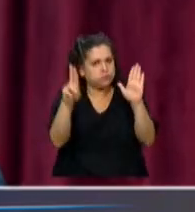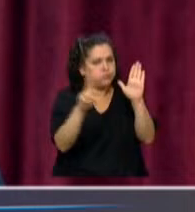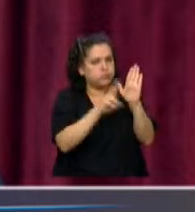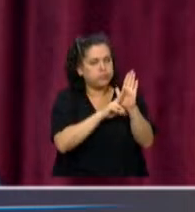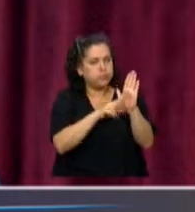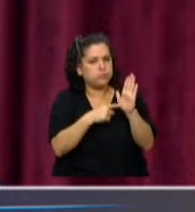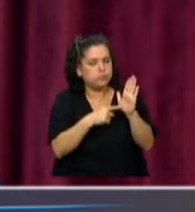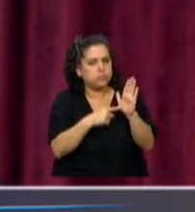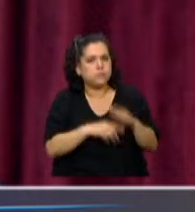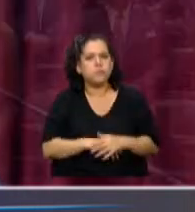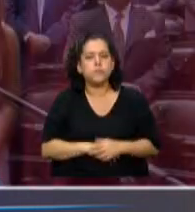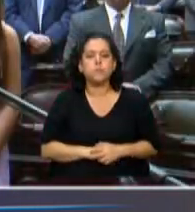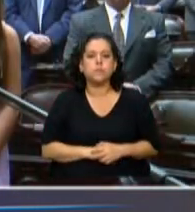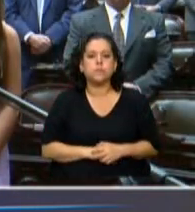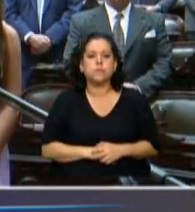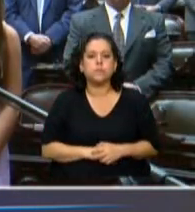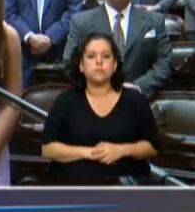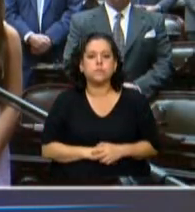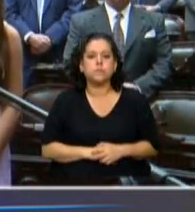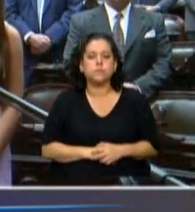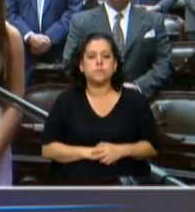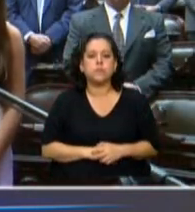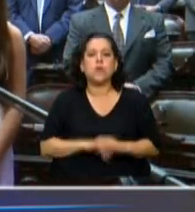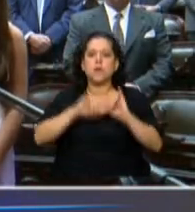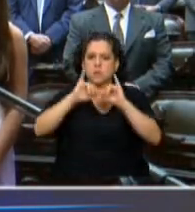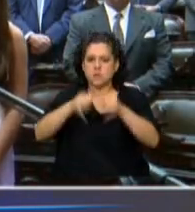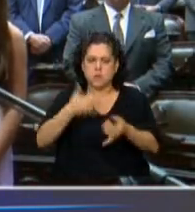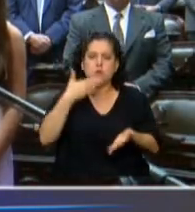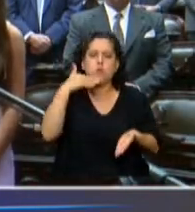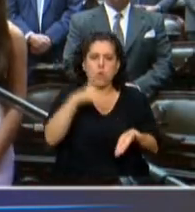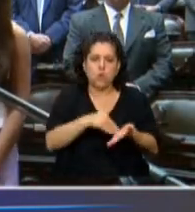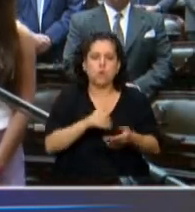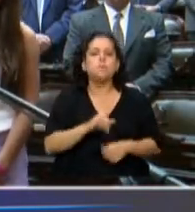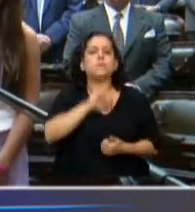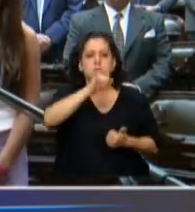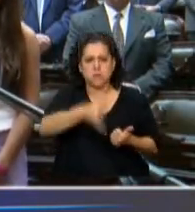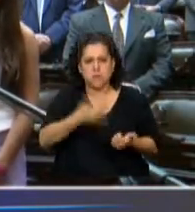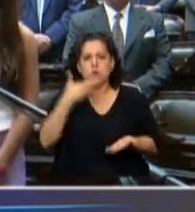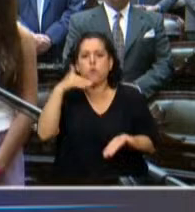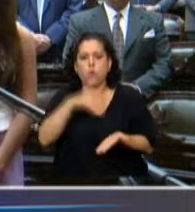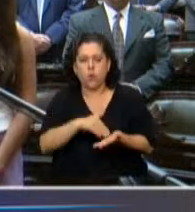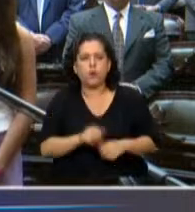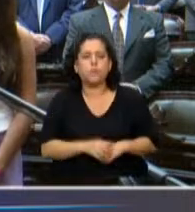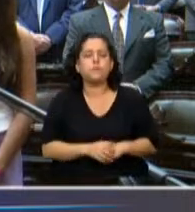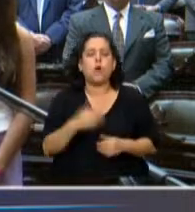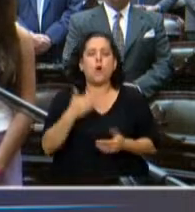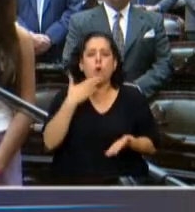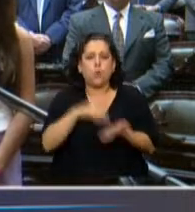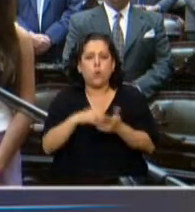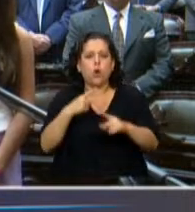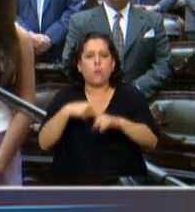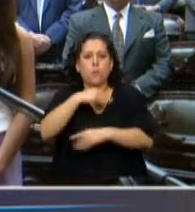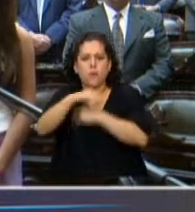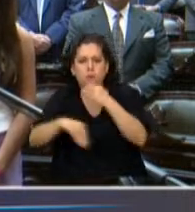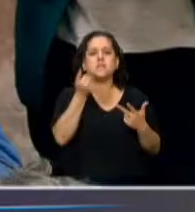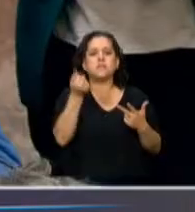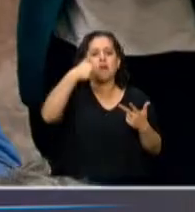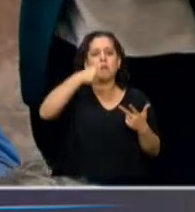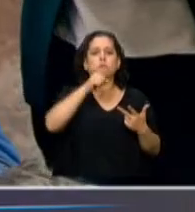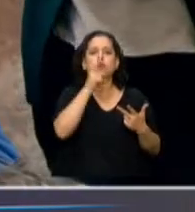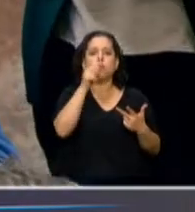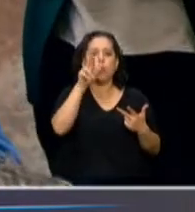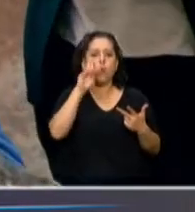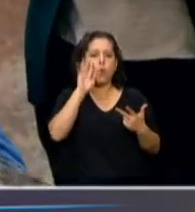hacer ruido. Hoy en las juras también fue todo muy armonioso y tranquilo. Hubo algún momento donde los diputados ampliaron